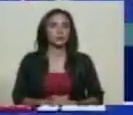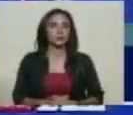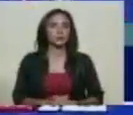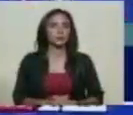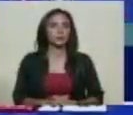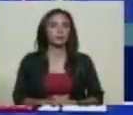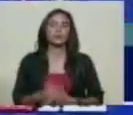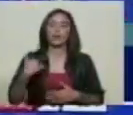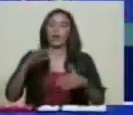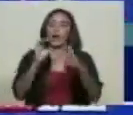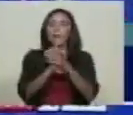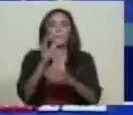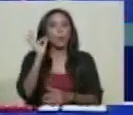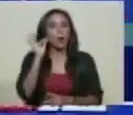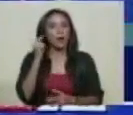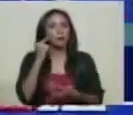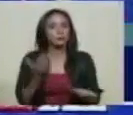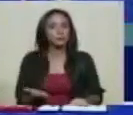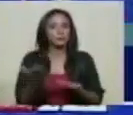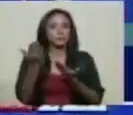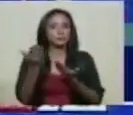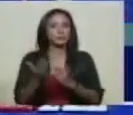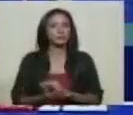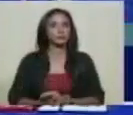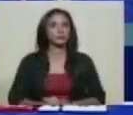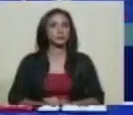Compañera América Pérez,